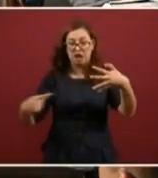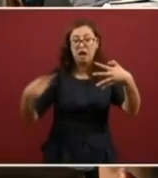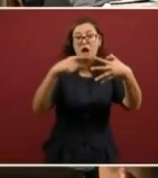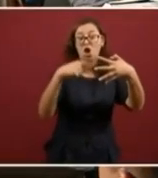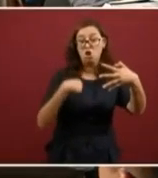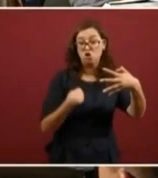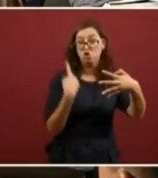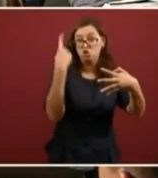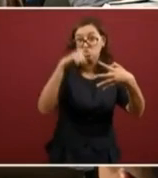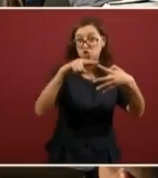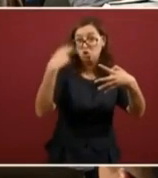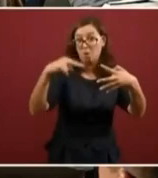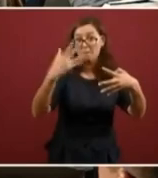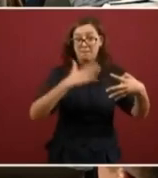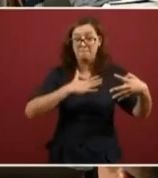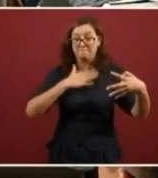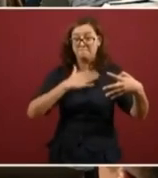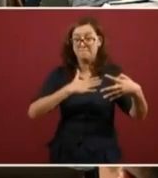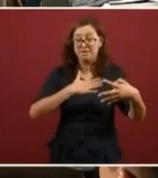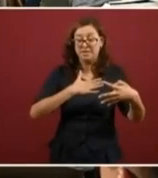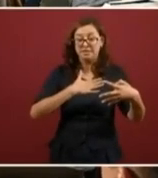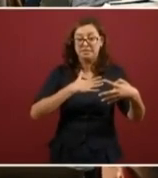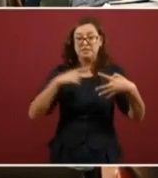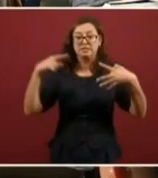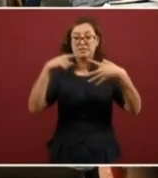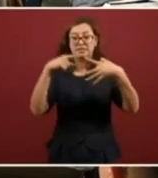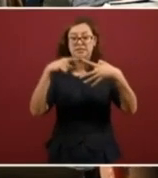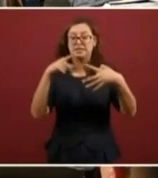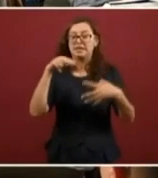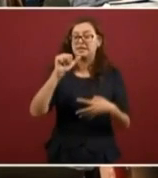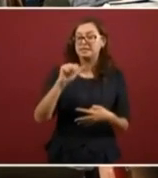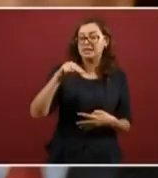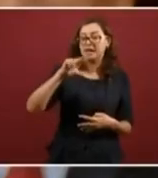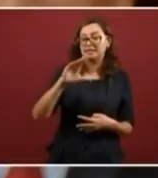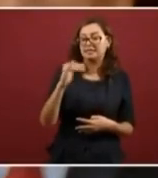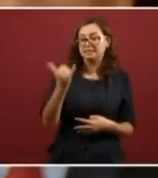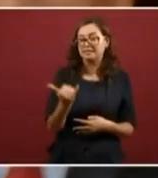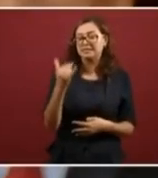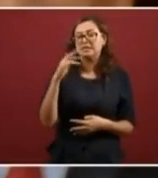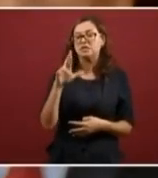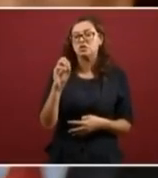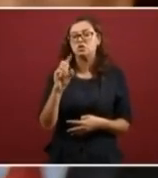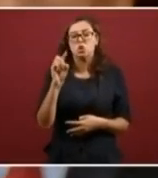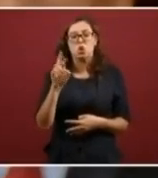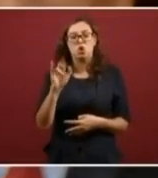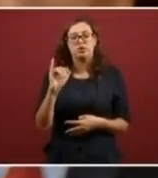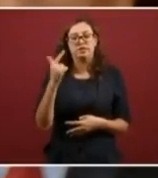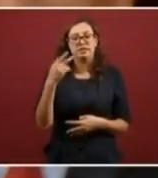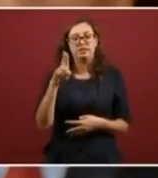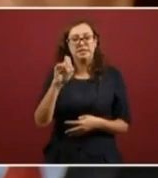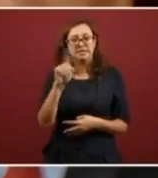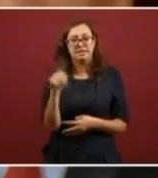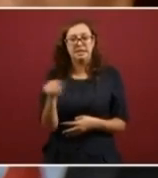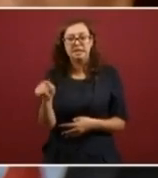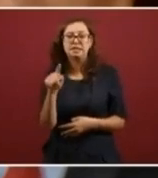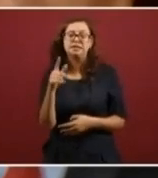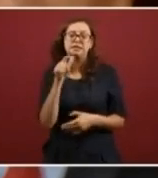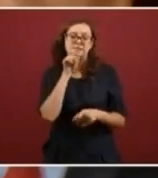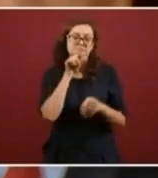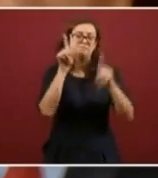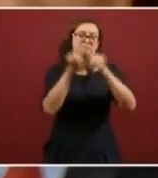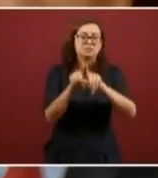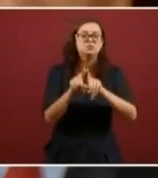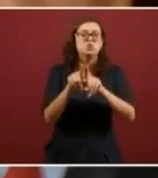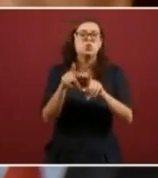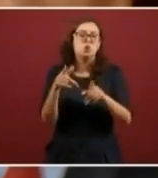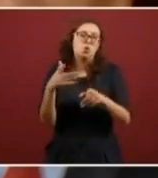supuestamente con mi cuenta personal de Nancy Rodríguez y la cuenta de nuestro medio Oro Sólido